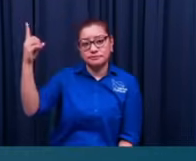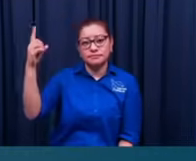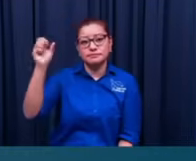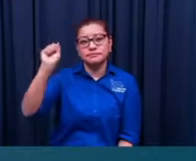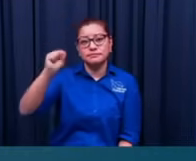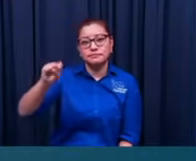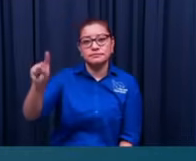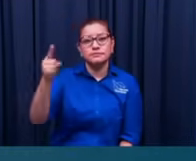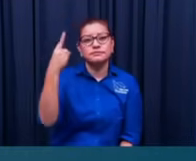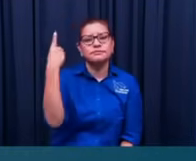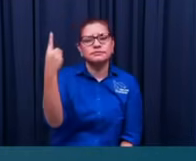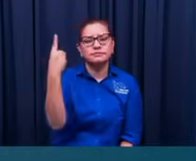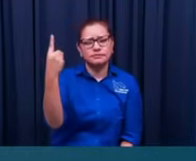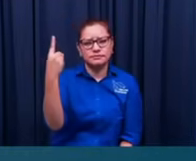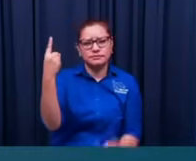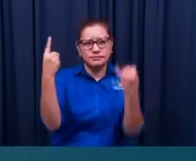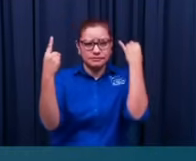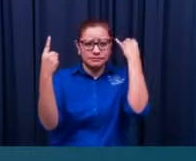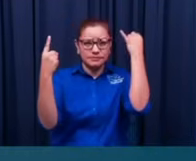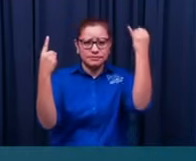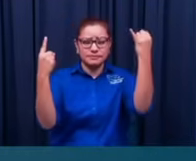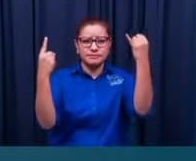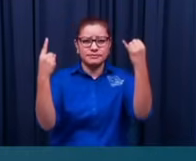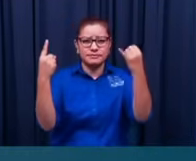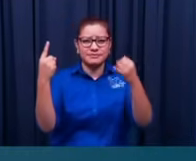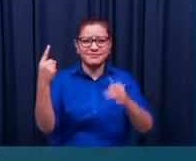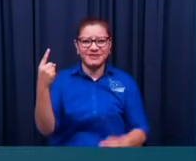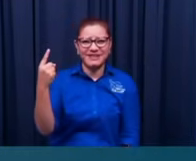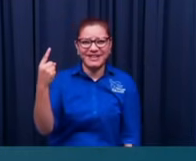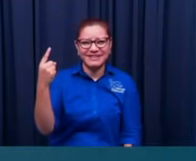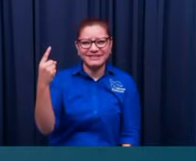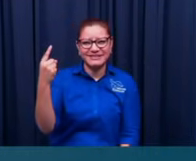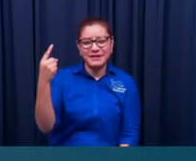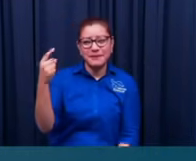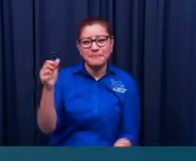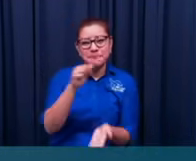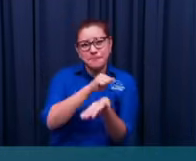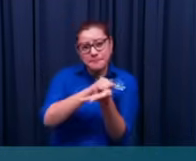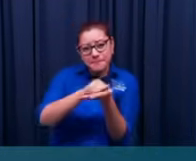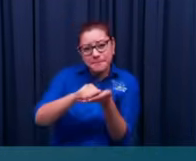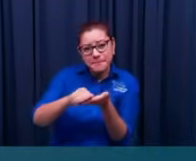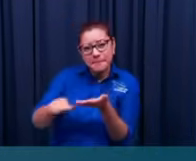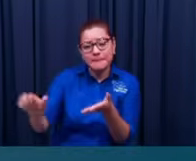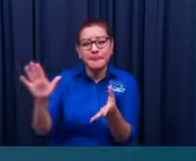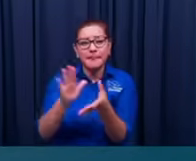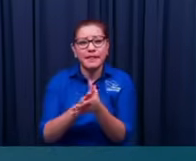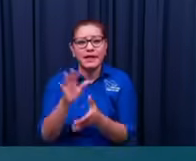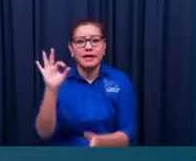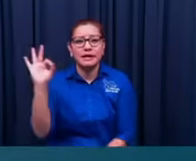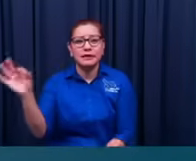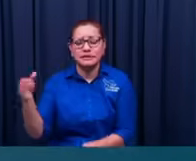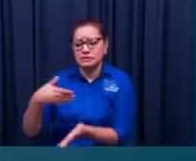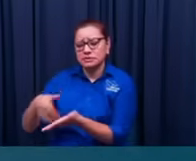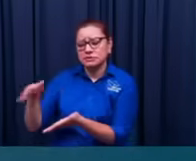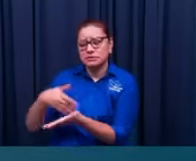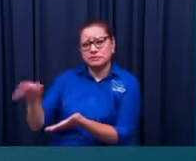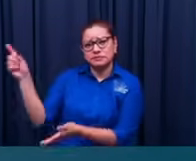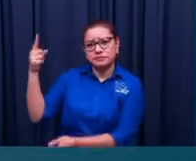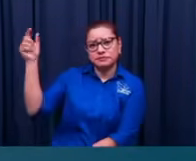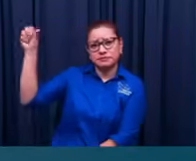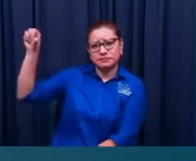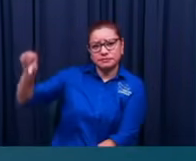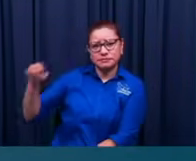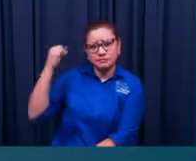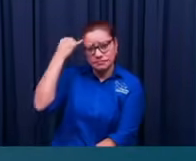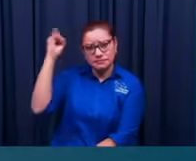si con uno solo santifica al marido y le quita la inmundicia a los hijos,